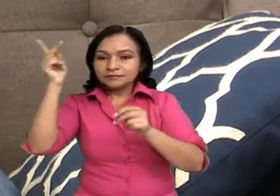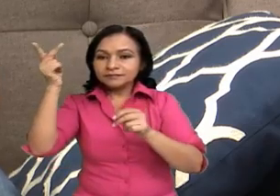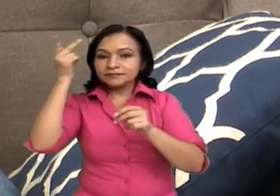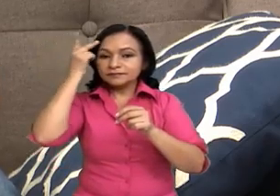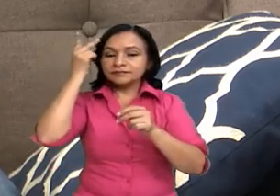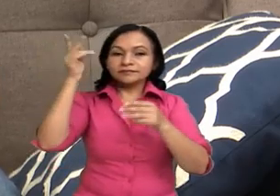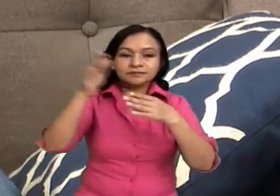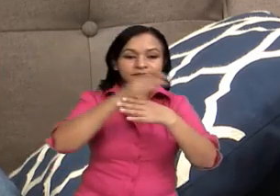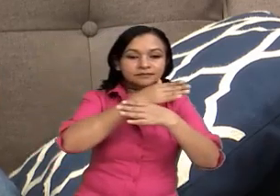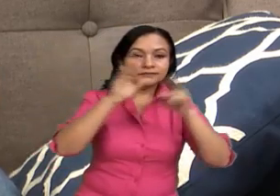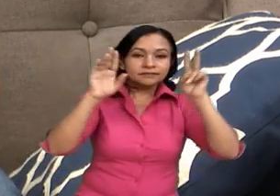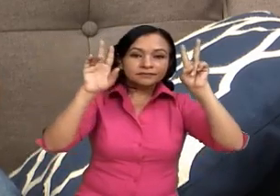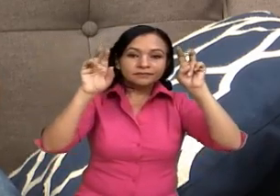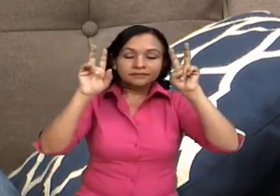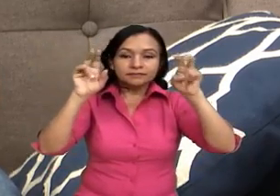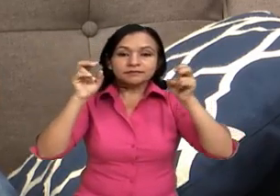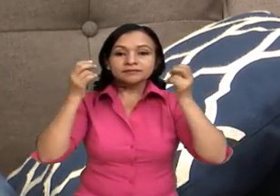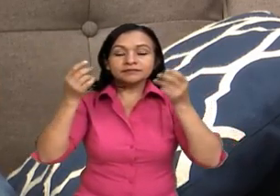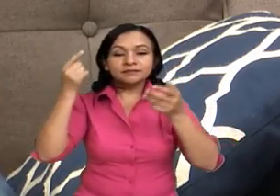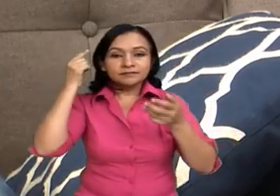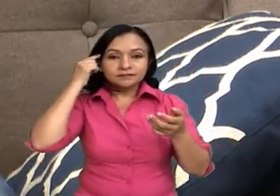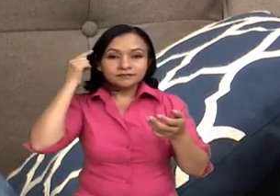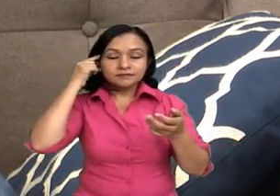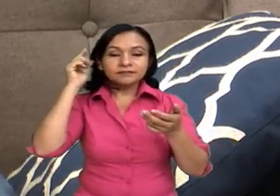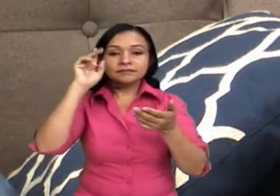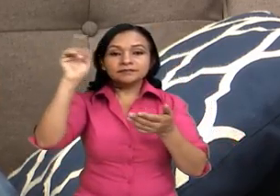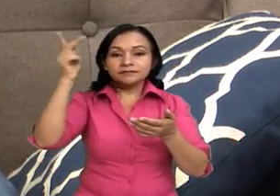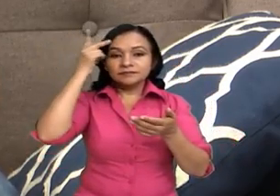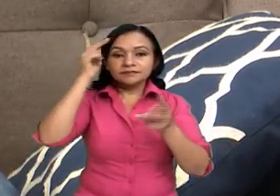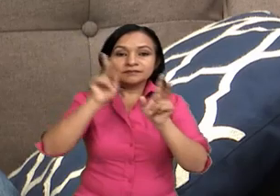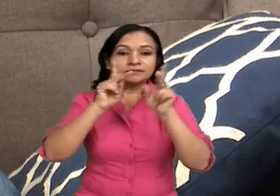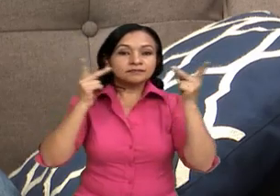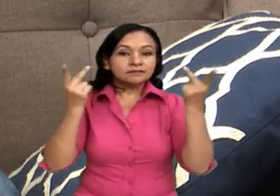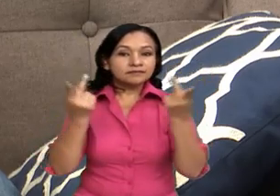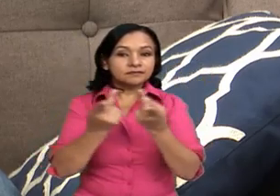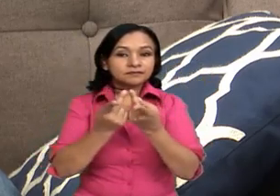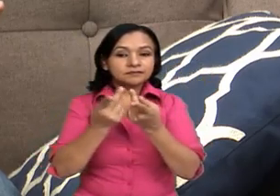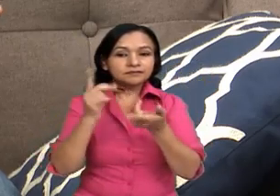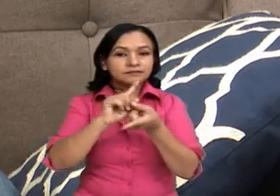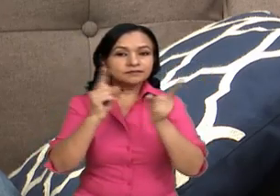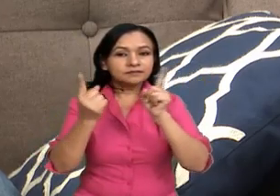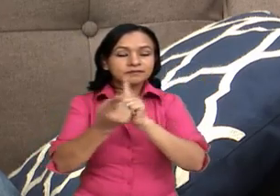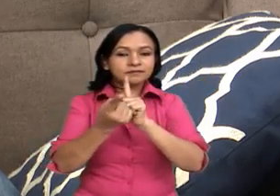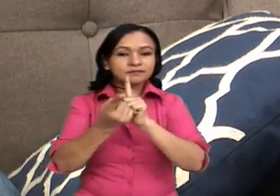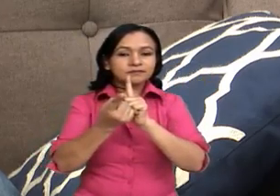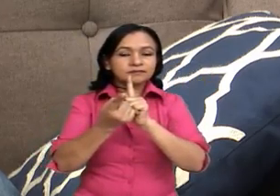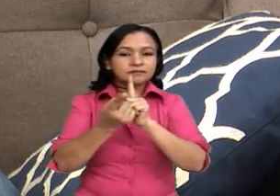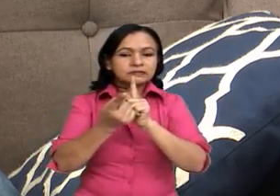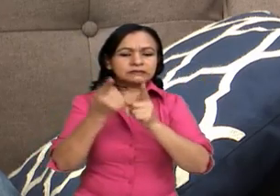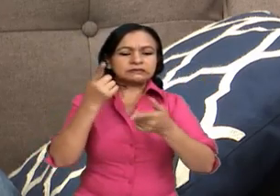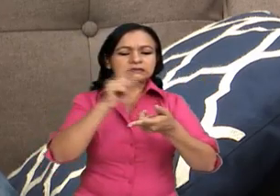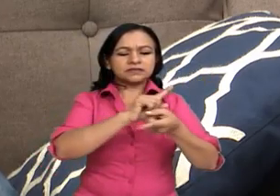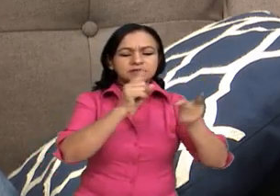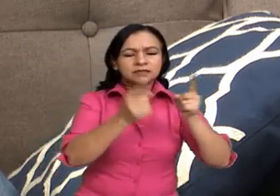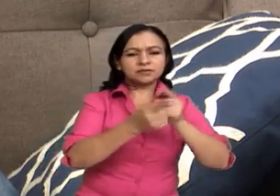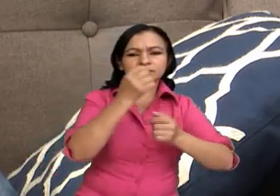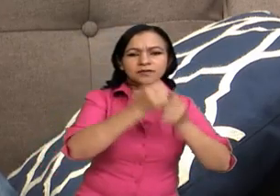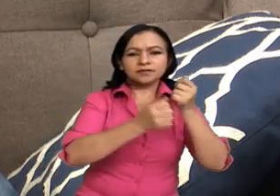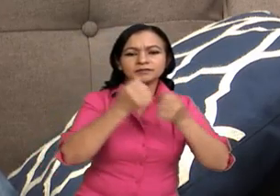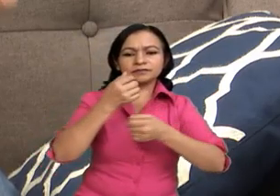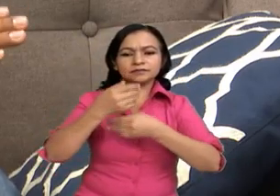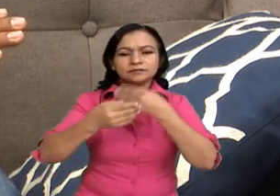eslogans, los lineamientos de pensamiento y políticas públicas que se traducen en destrucción de esos roles de género y la